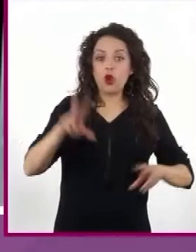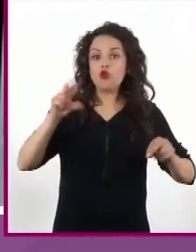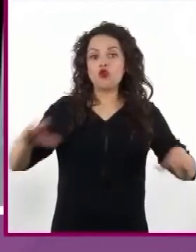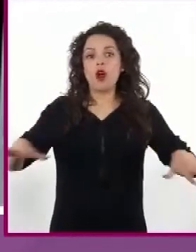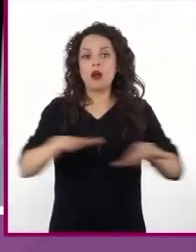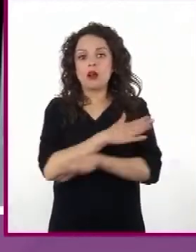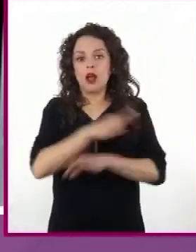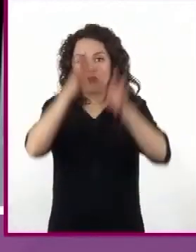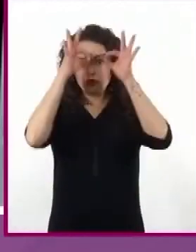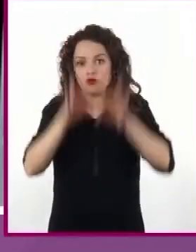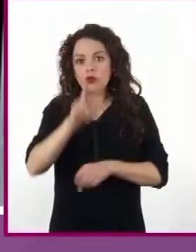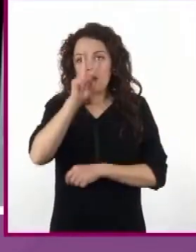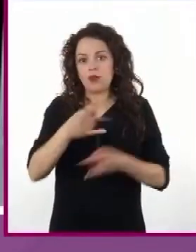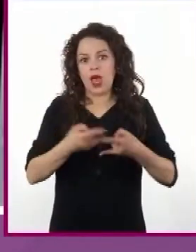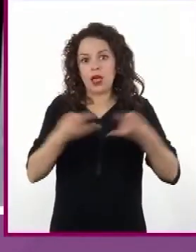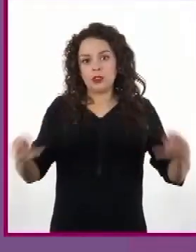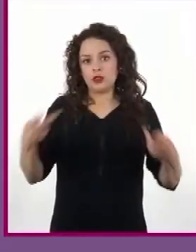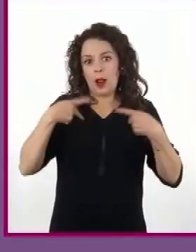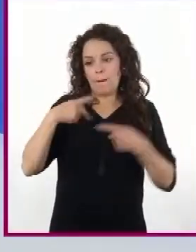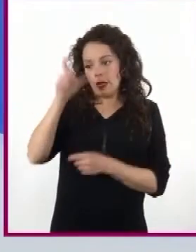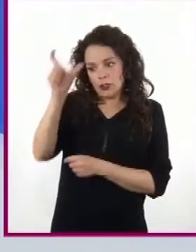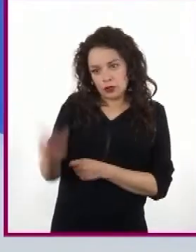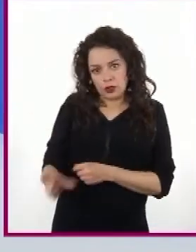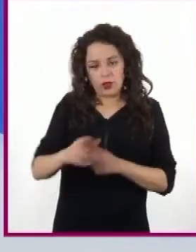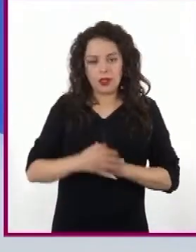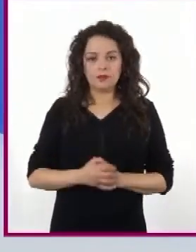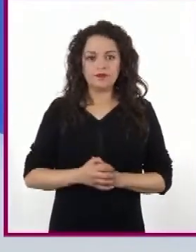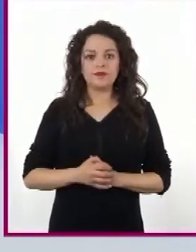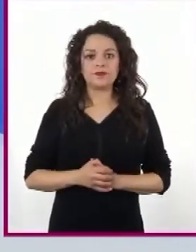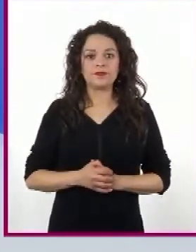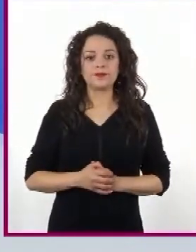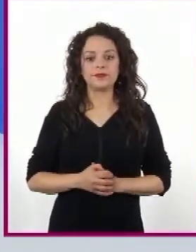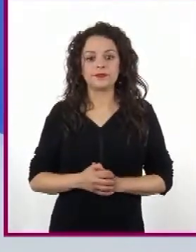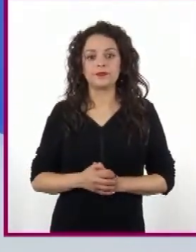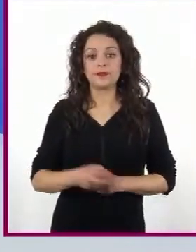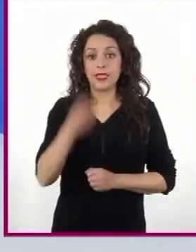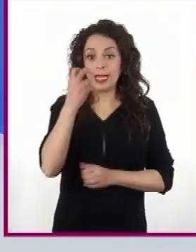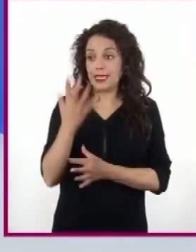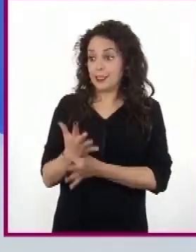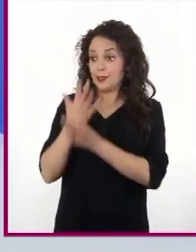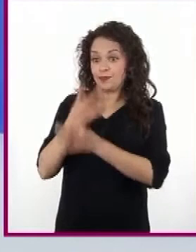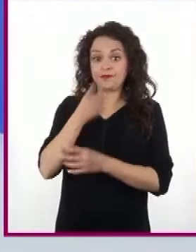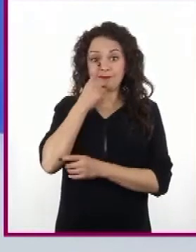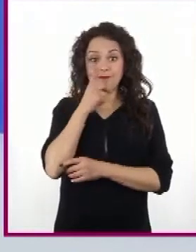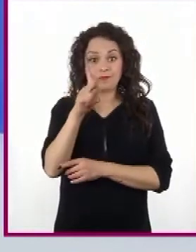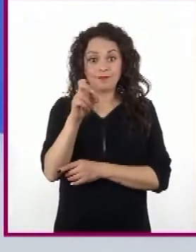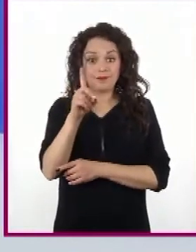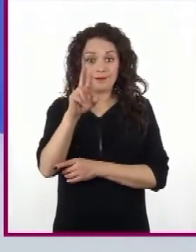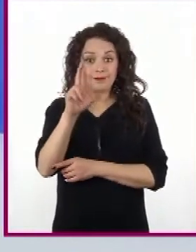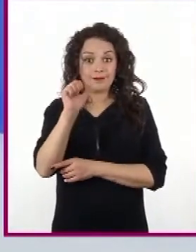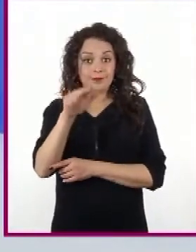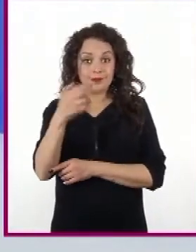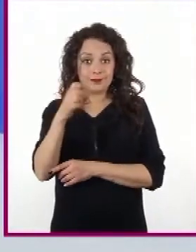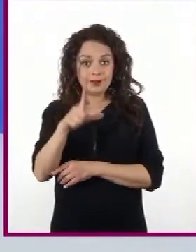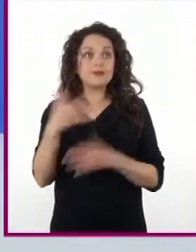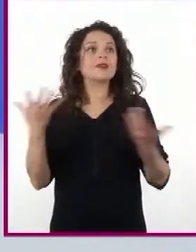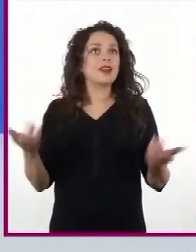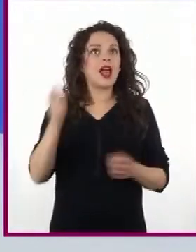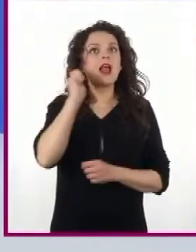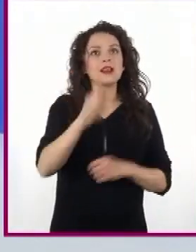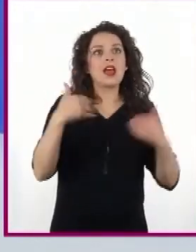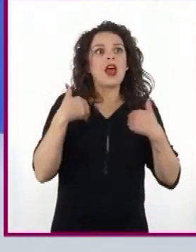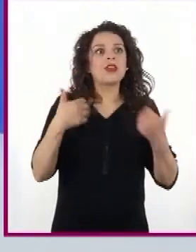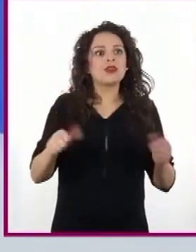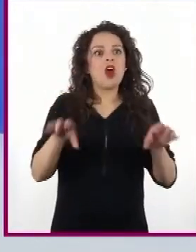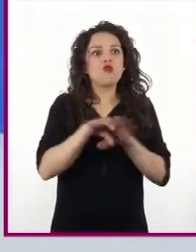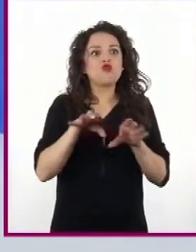histórica del biografiado. Lo señalado por Pedro Ángel Palou arroja luz para repensar en la cronología